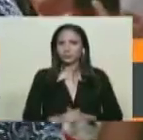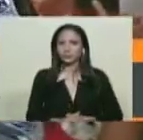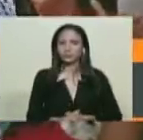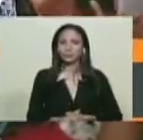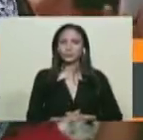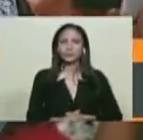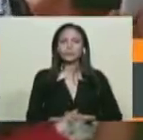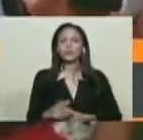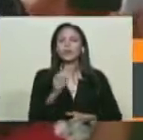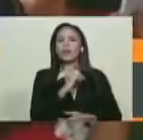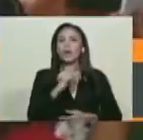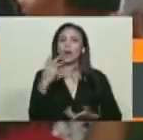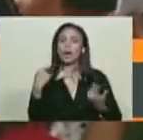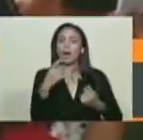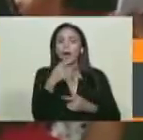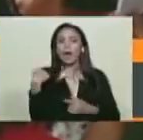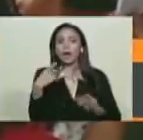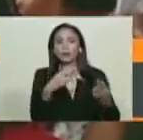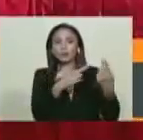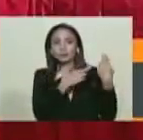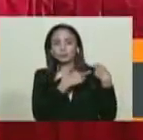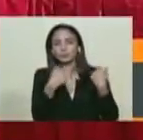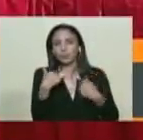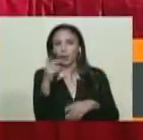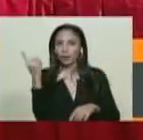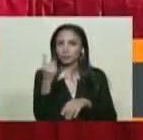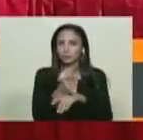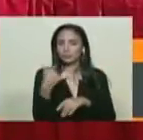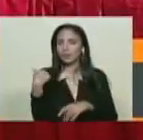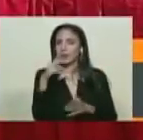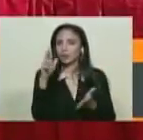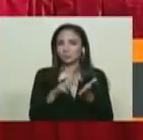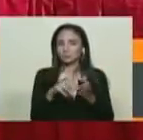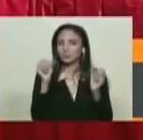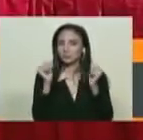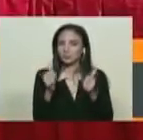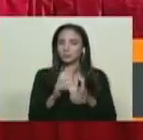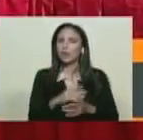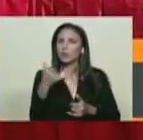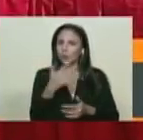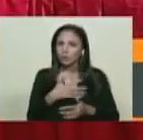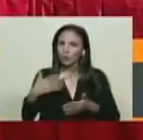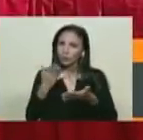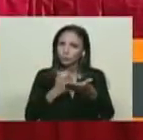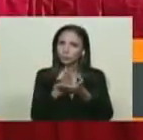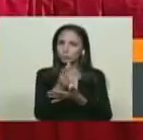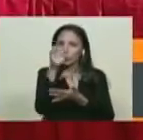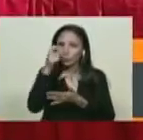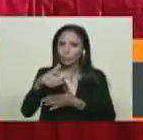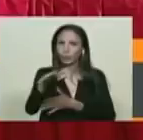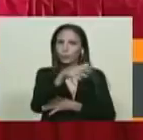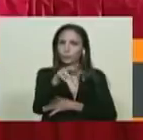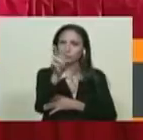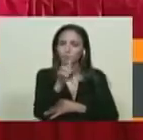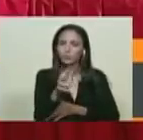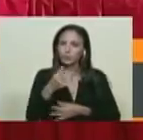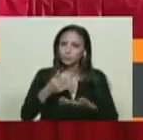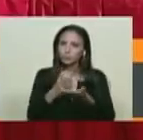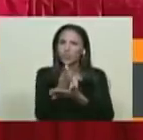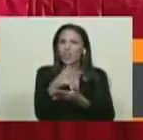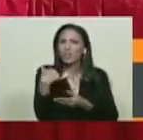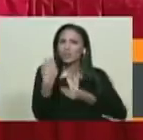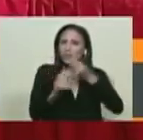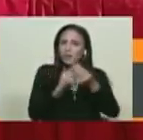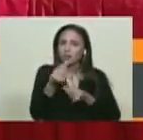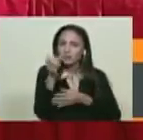Es una orden, presidente, es una orden para mí. Yo quisiera que tú nos orientaras al pueblo. ¿Qué debe hacer el